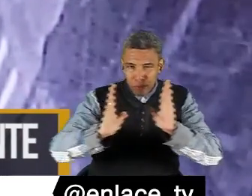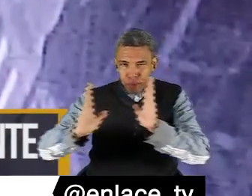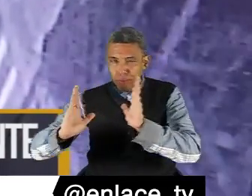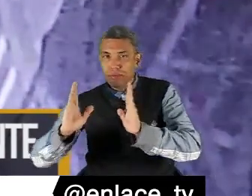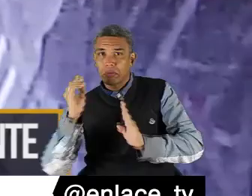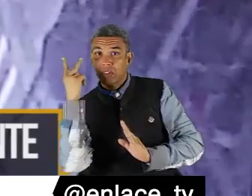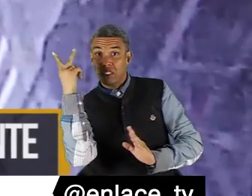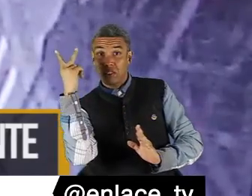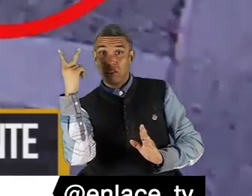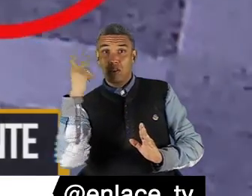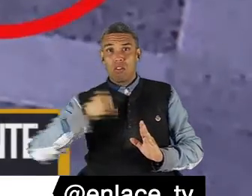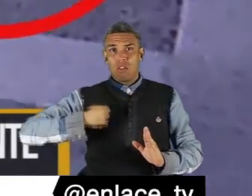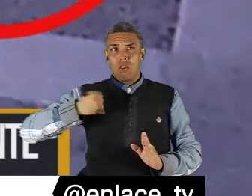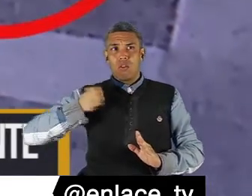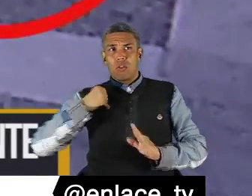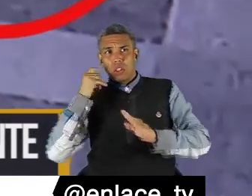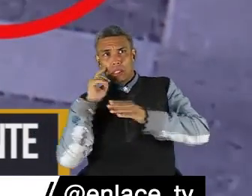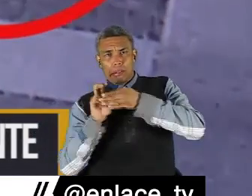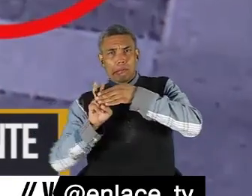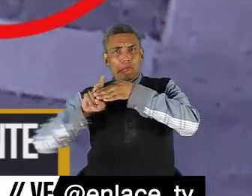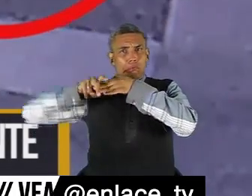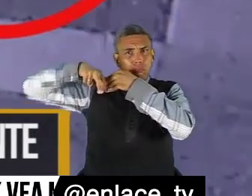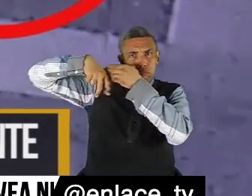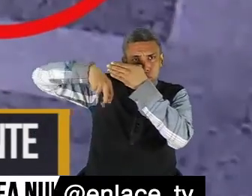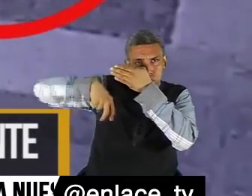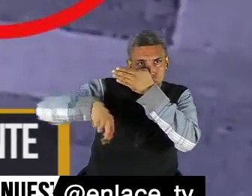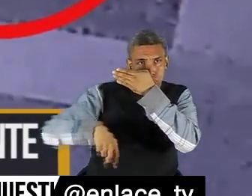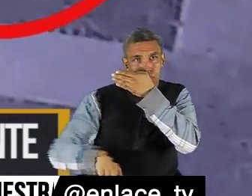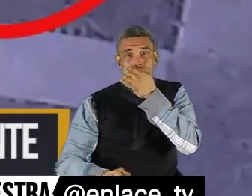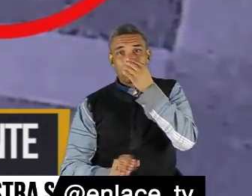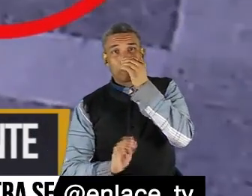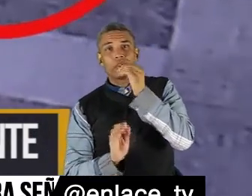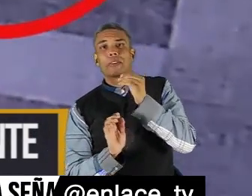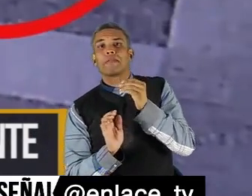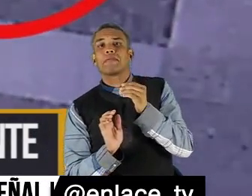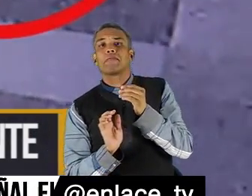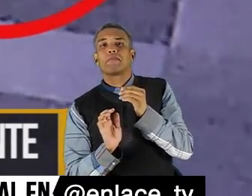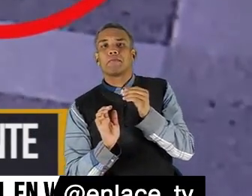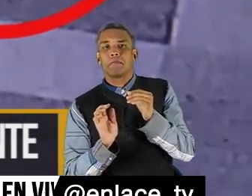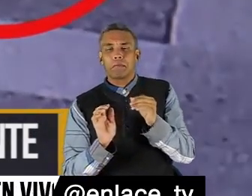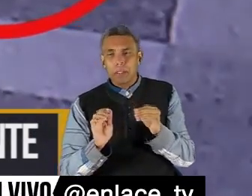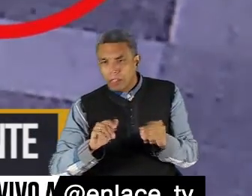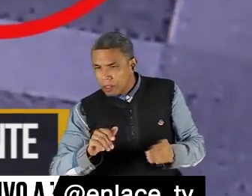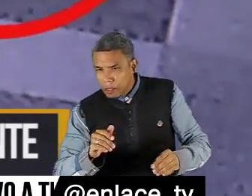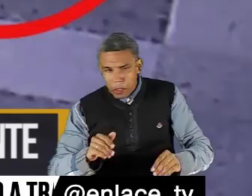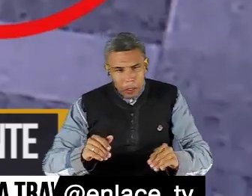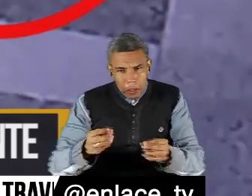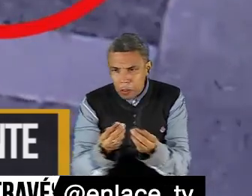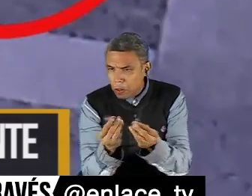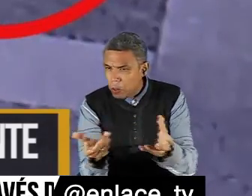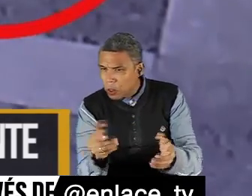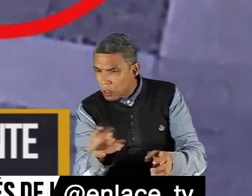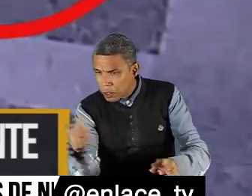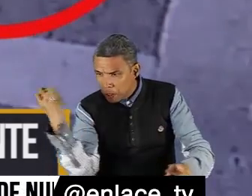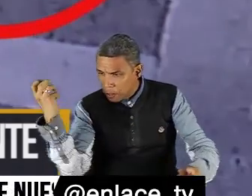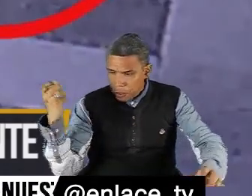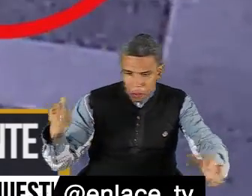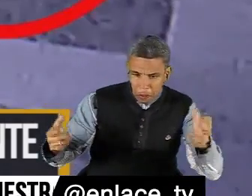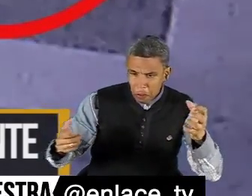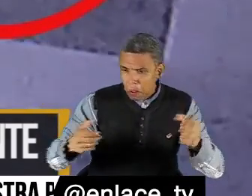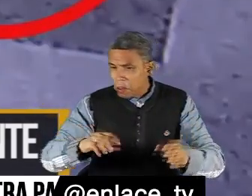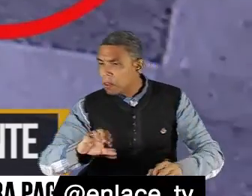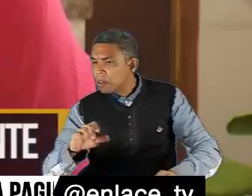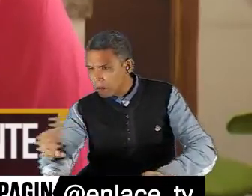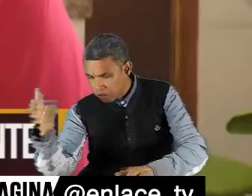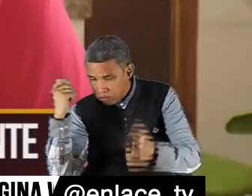establecimiento, buscando pues prácticamente dinero, porque no se llevaron más nada sino el dinero que estaba en